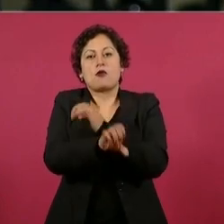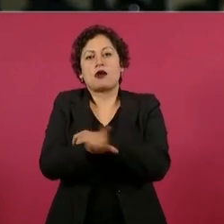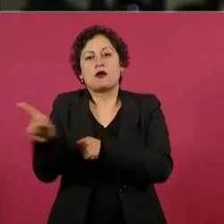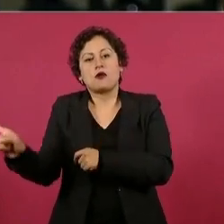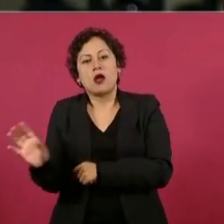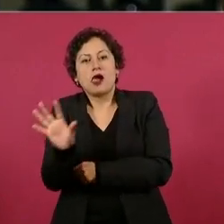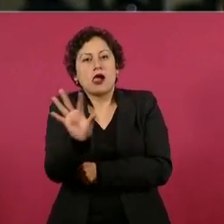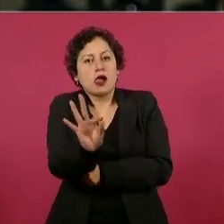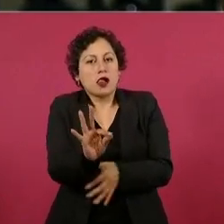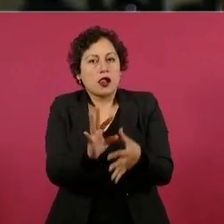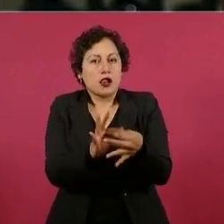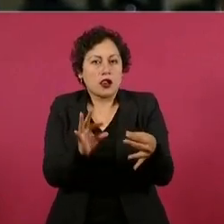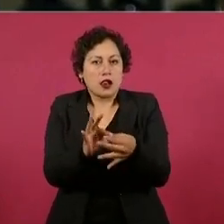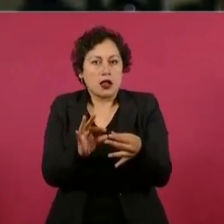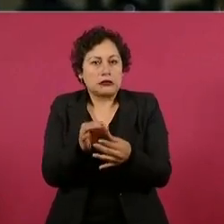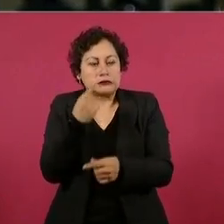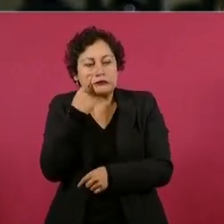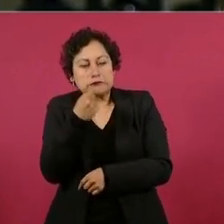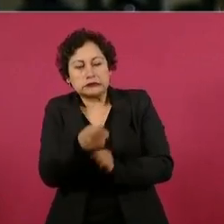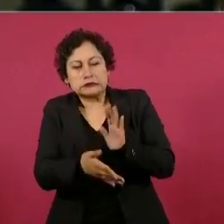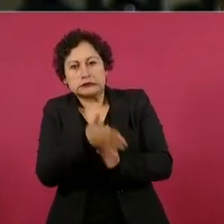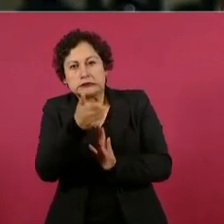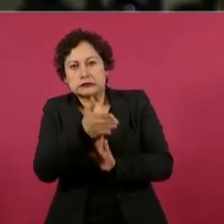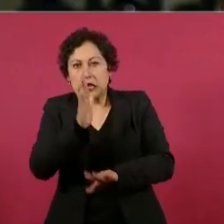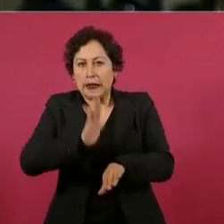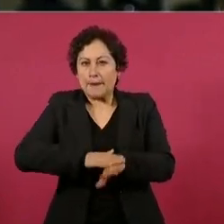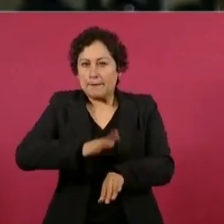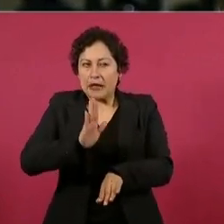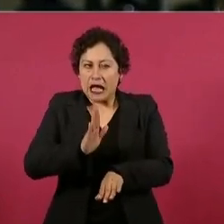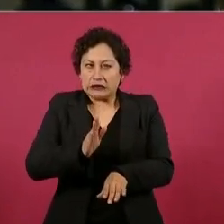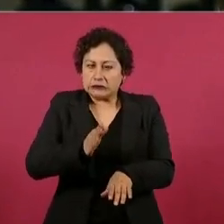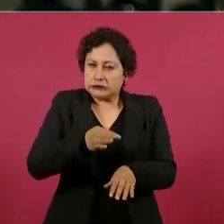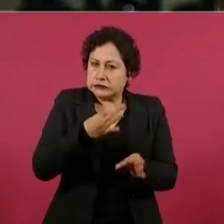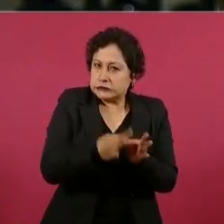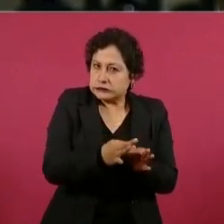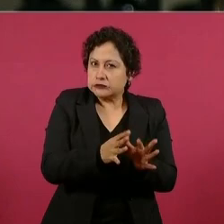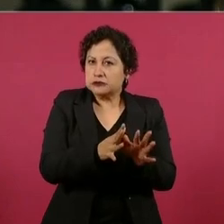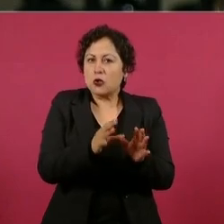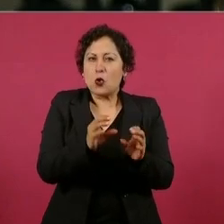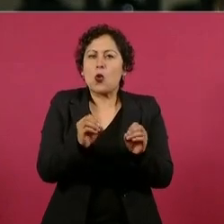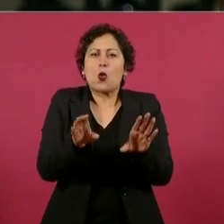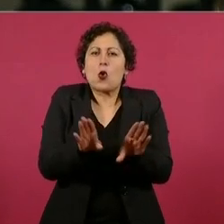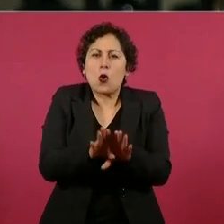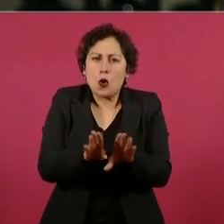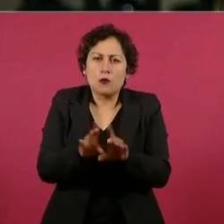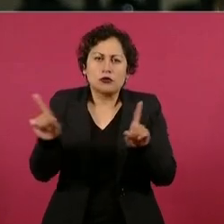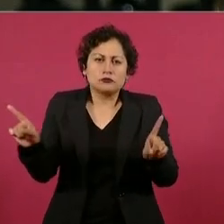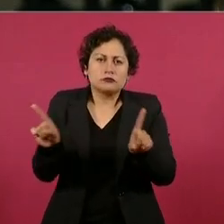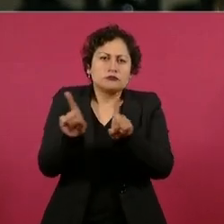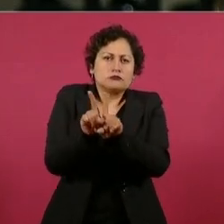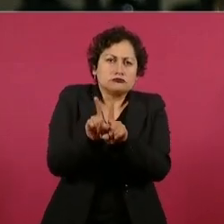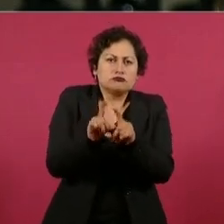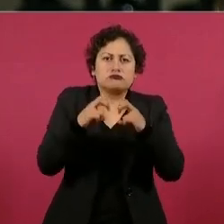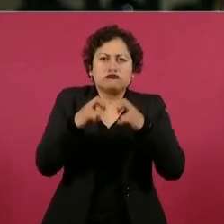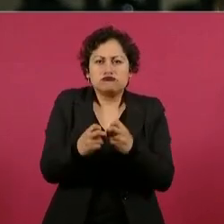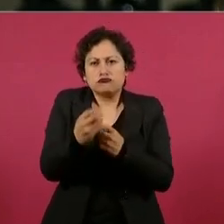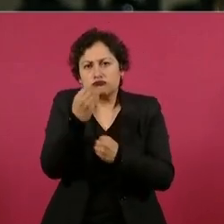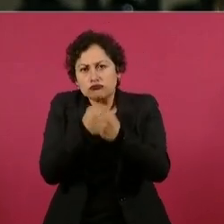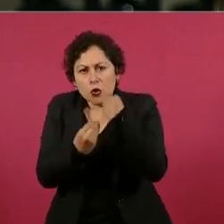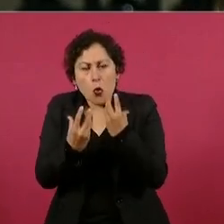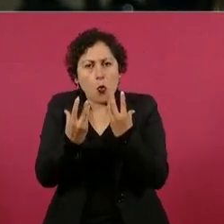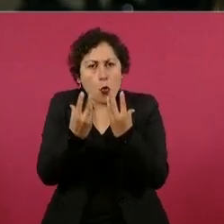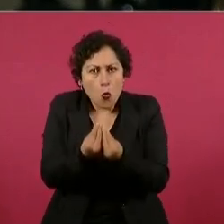falta quizás apretarle un poco más esta tuerca, cosas de ese sentido. Comen juntos, presidente, se reúnen con las y